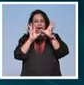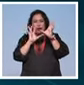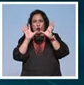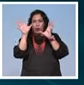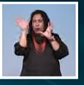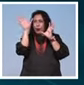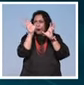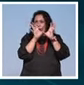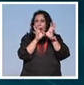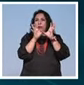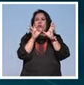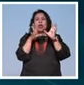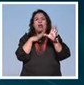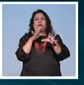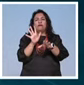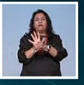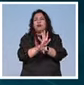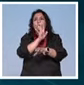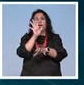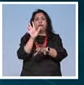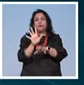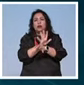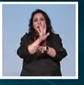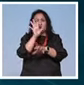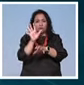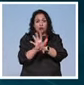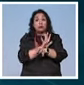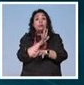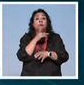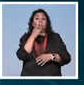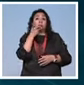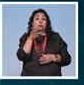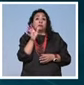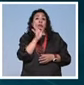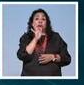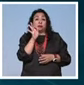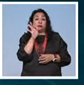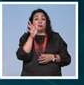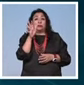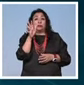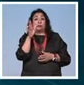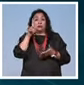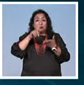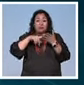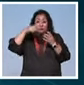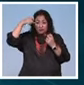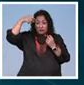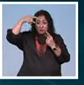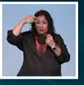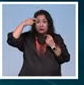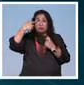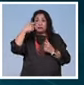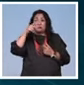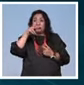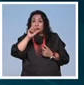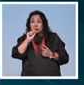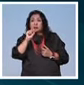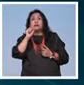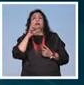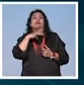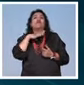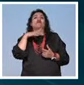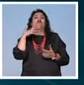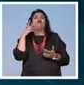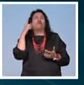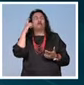que provocan descargas de electricidad estática. Estas pueden abrumar a los satélites que alimentan el GPS y provocar la